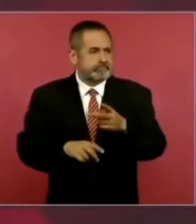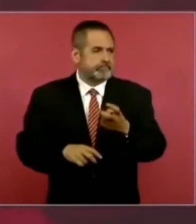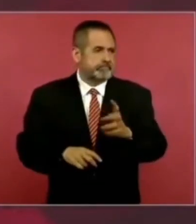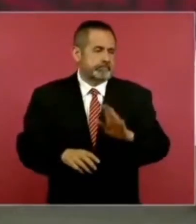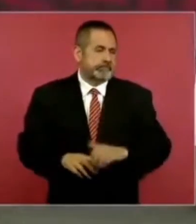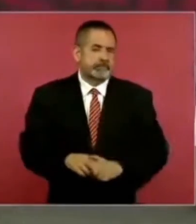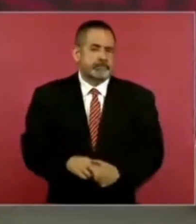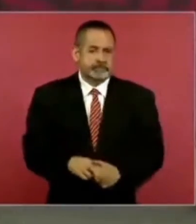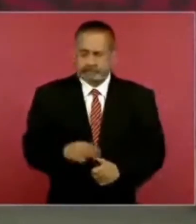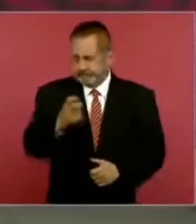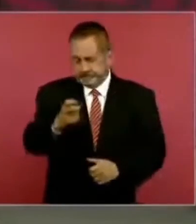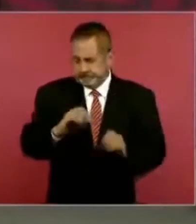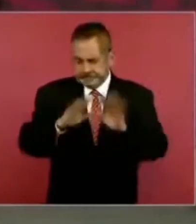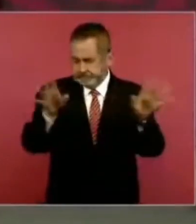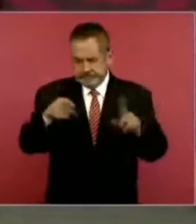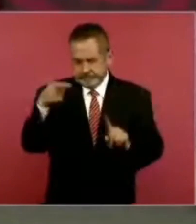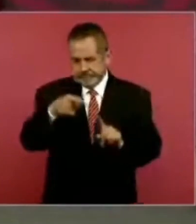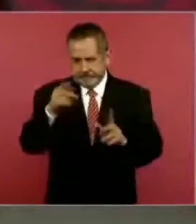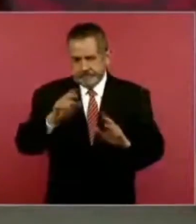Así,